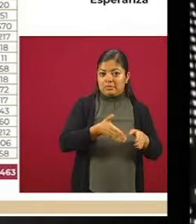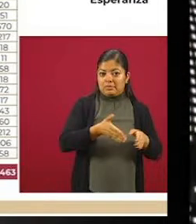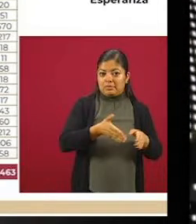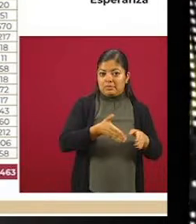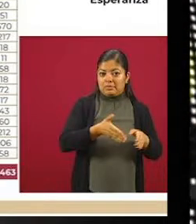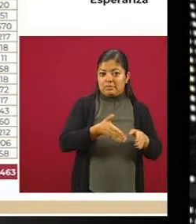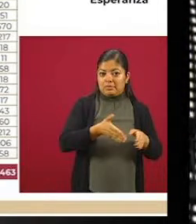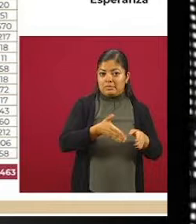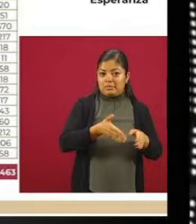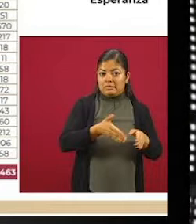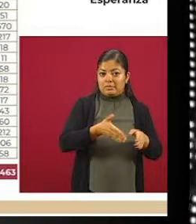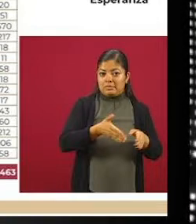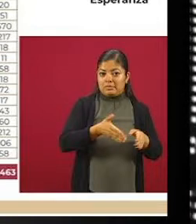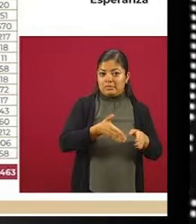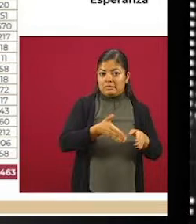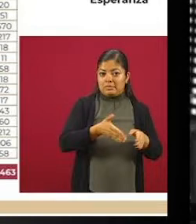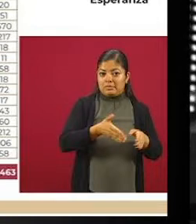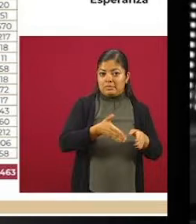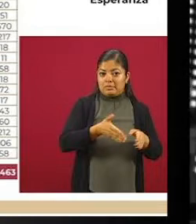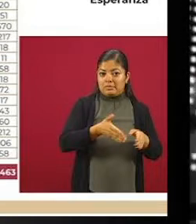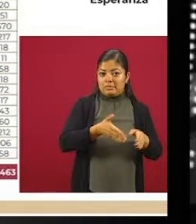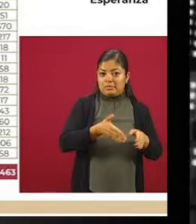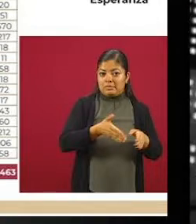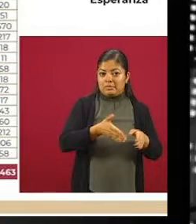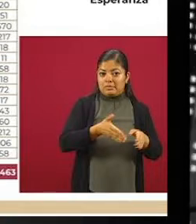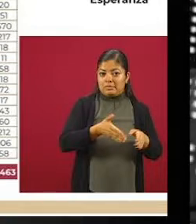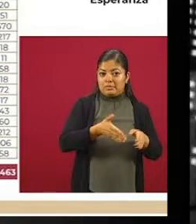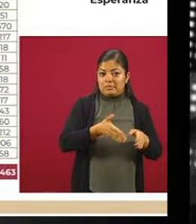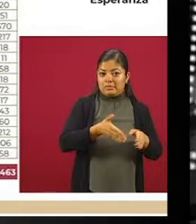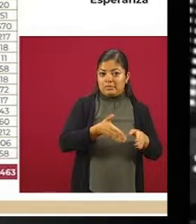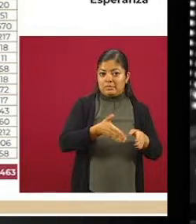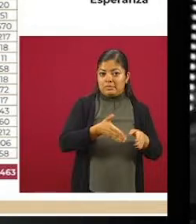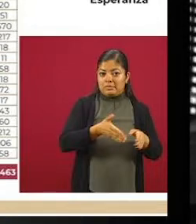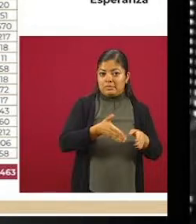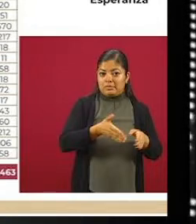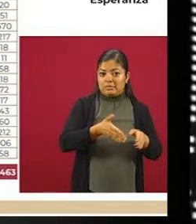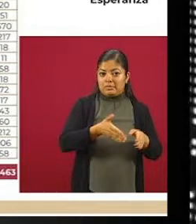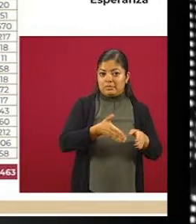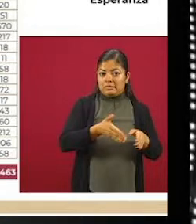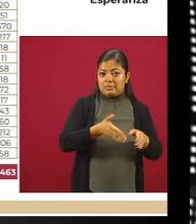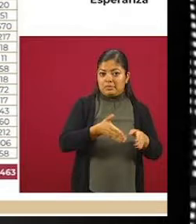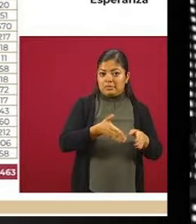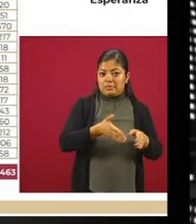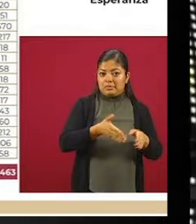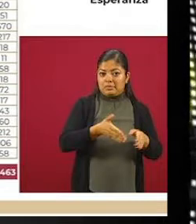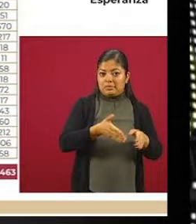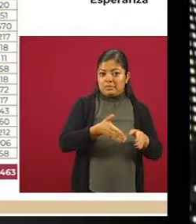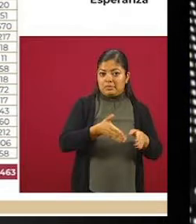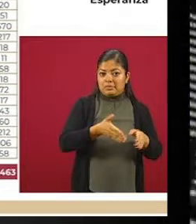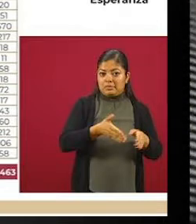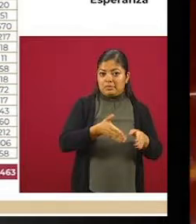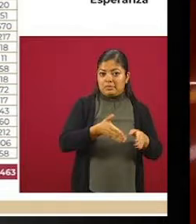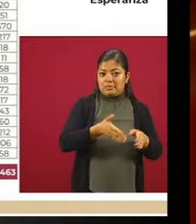algunas actividades a partir del próximo lunes 18 de mayo de acuerdo con la gráfica presentada por hugo lópez gatell oaxaca es la entidad